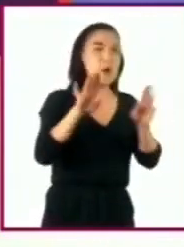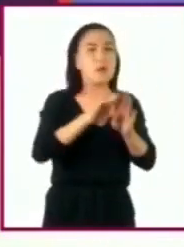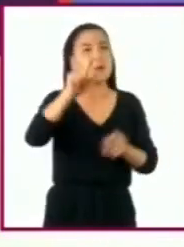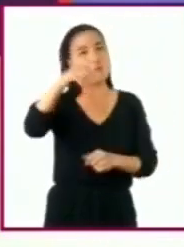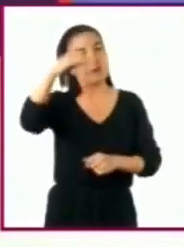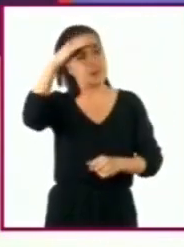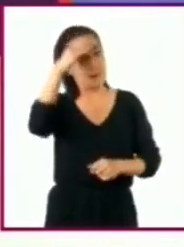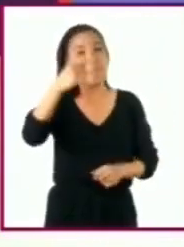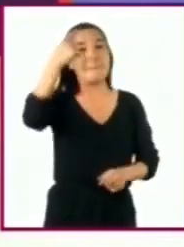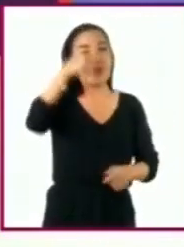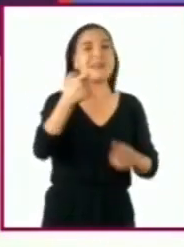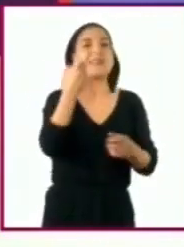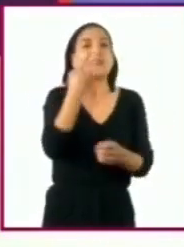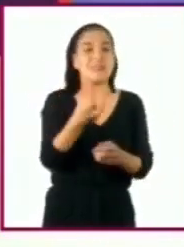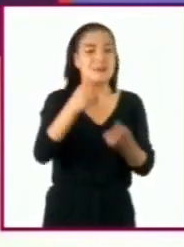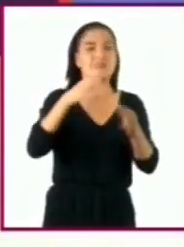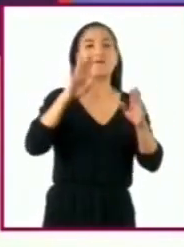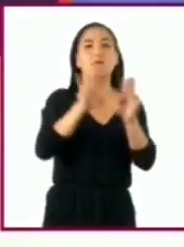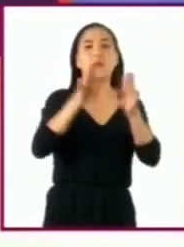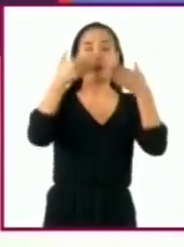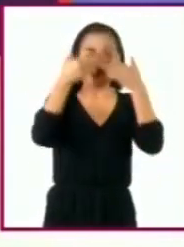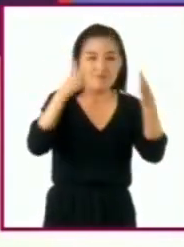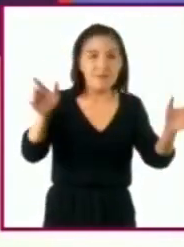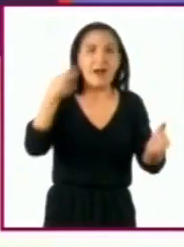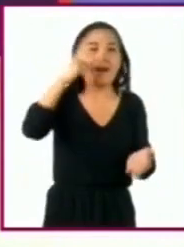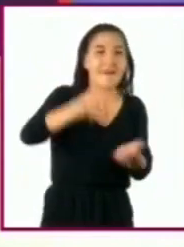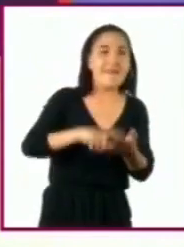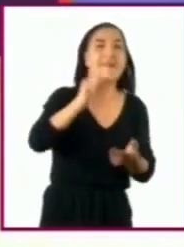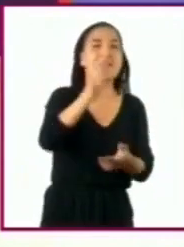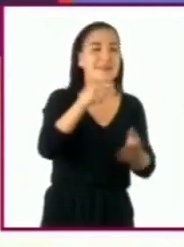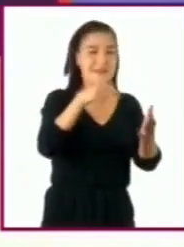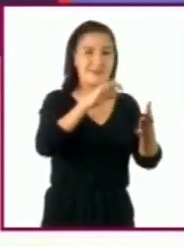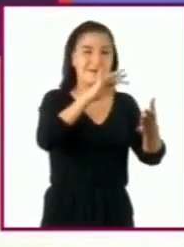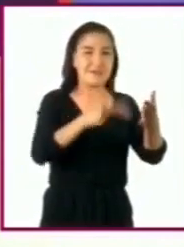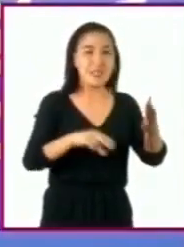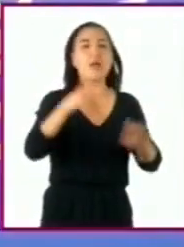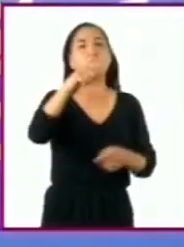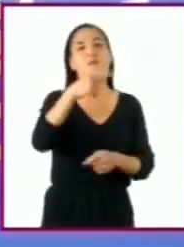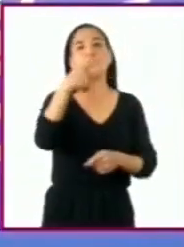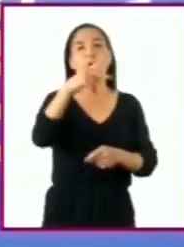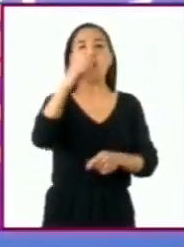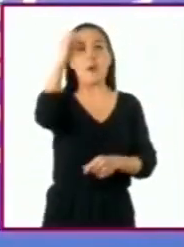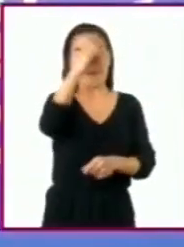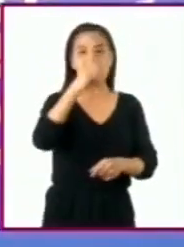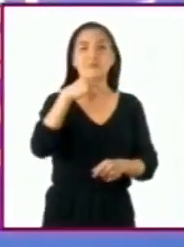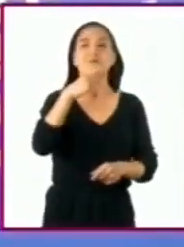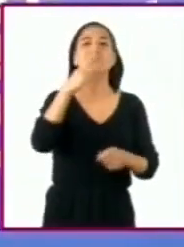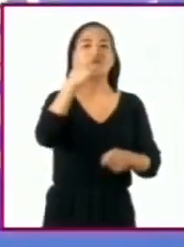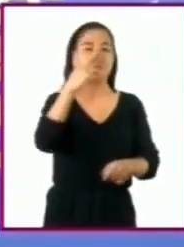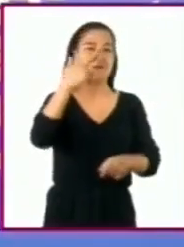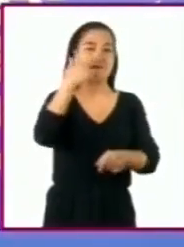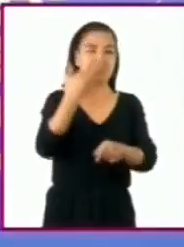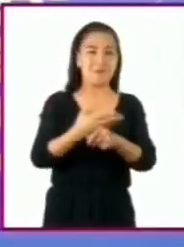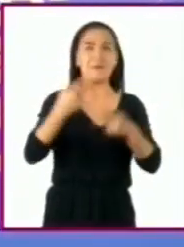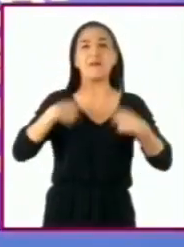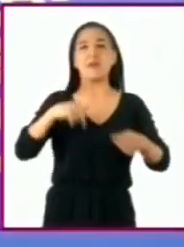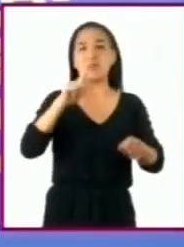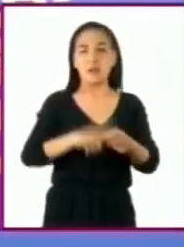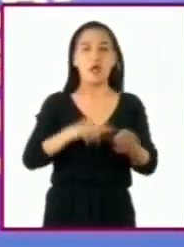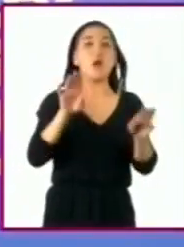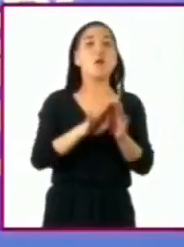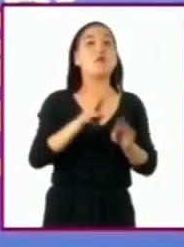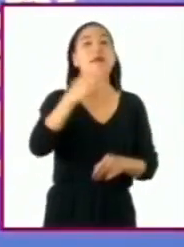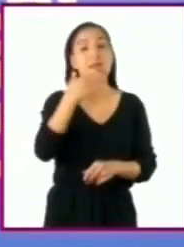permitirá ampliar sus conocimientos y tener una postura personal al respecto. Es importante que al elegir un tema de